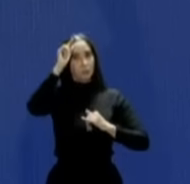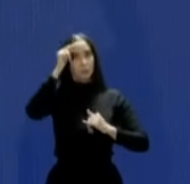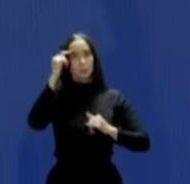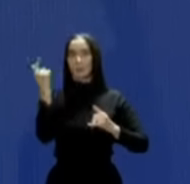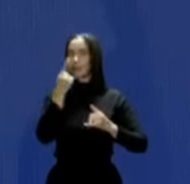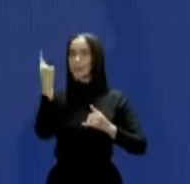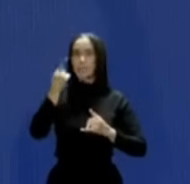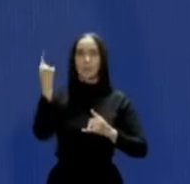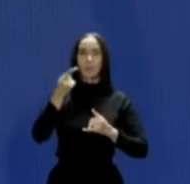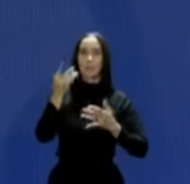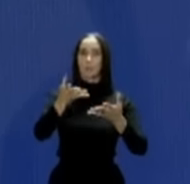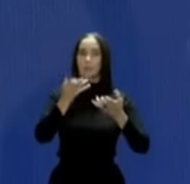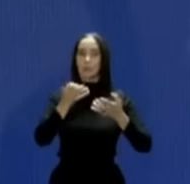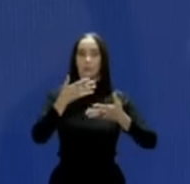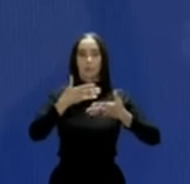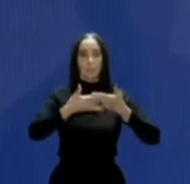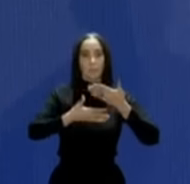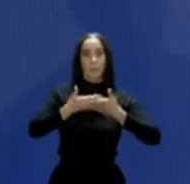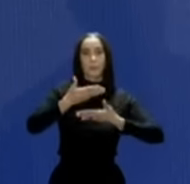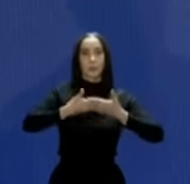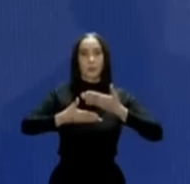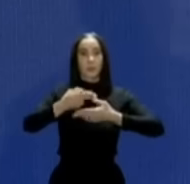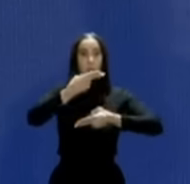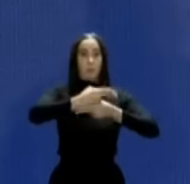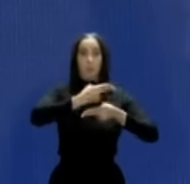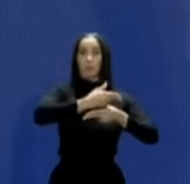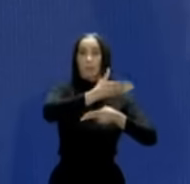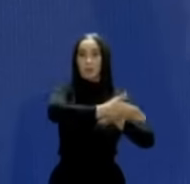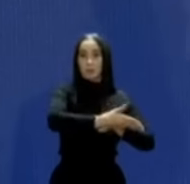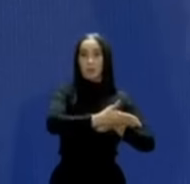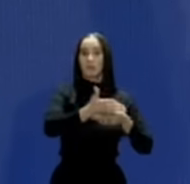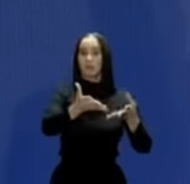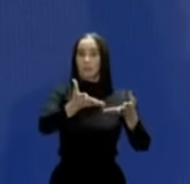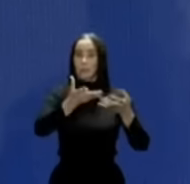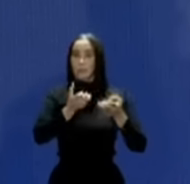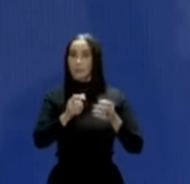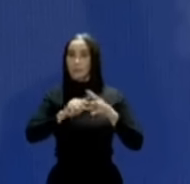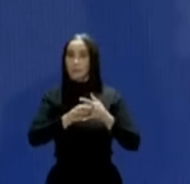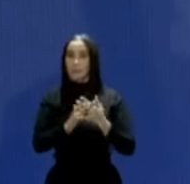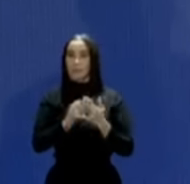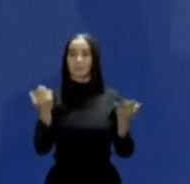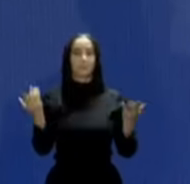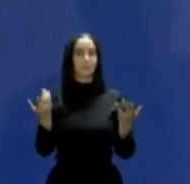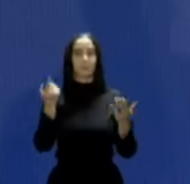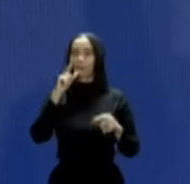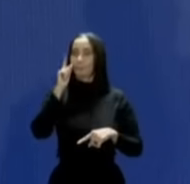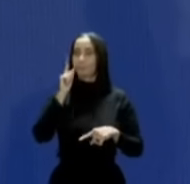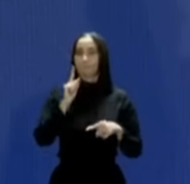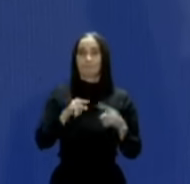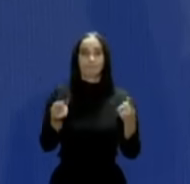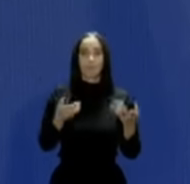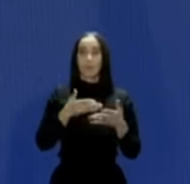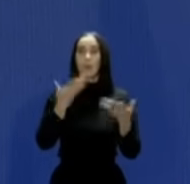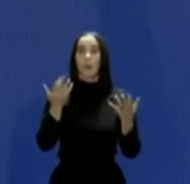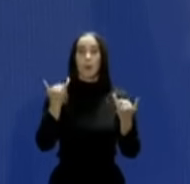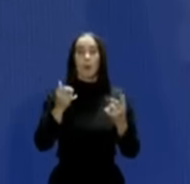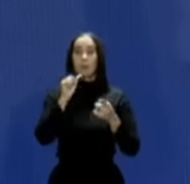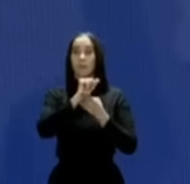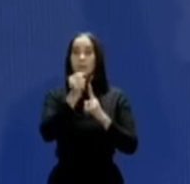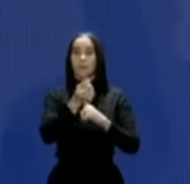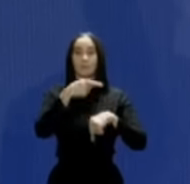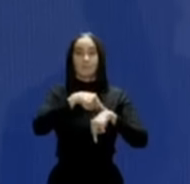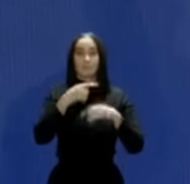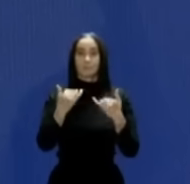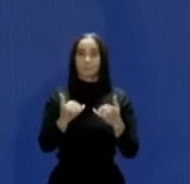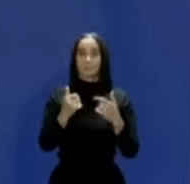sino de querer una buena relación con Haití, y nosotros lo hemos querido hacer desde el principio. Pero no hemos tenido otra alternativa en este